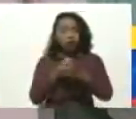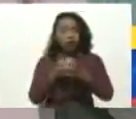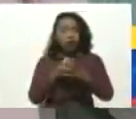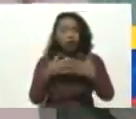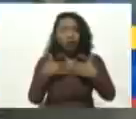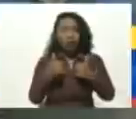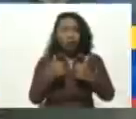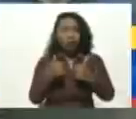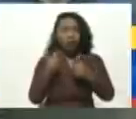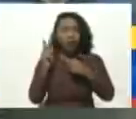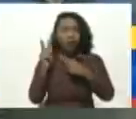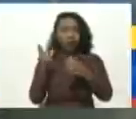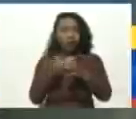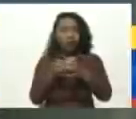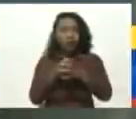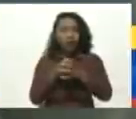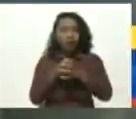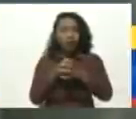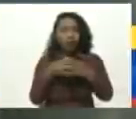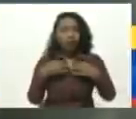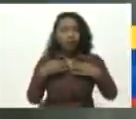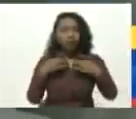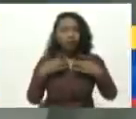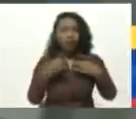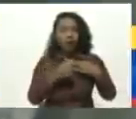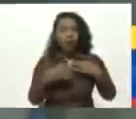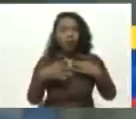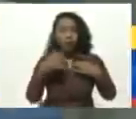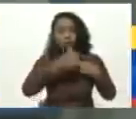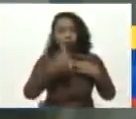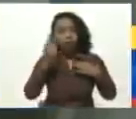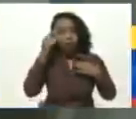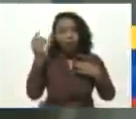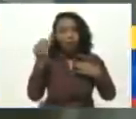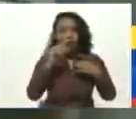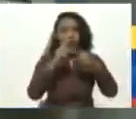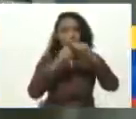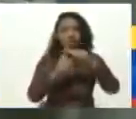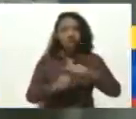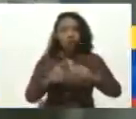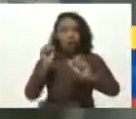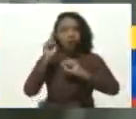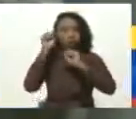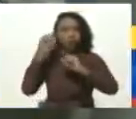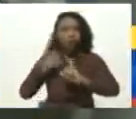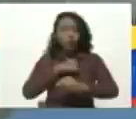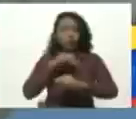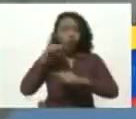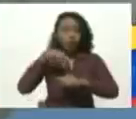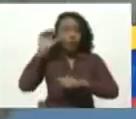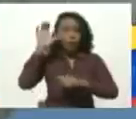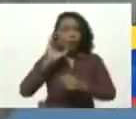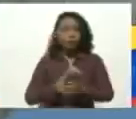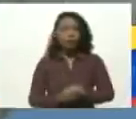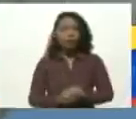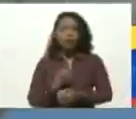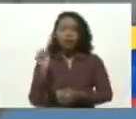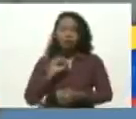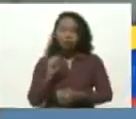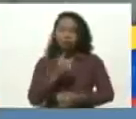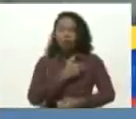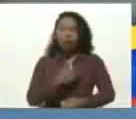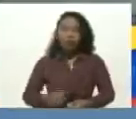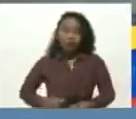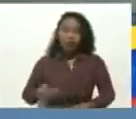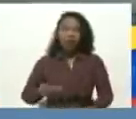salud, con este equipo de batas blancas que cada día se irán sumando a la victoria en nuestro país. Sí, presidente, es muy